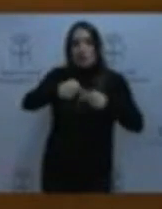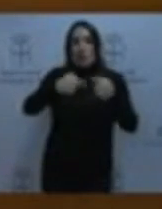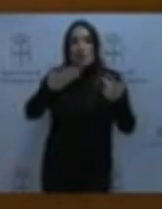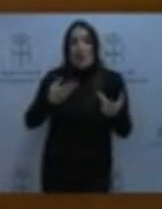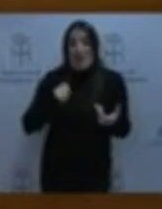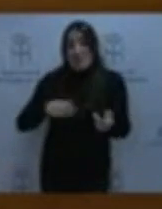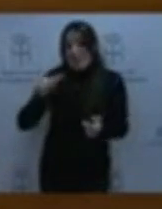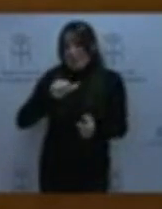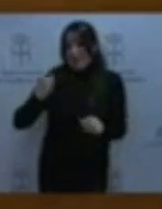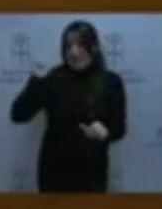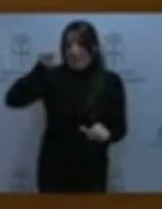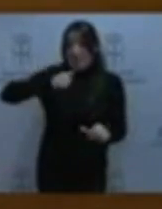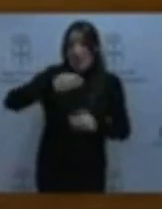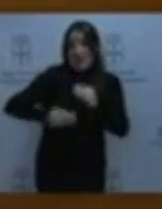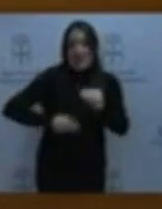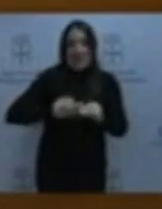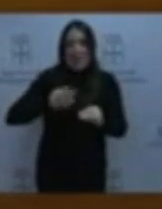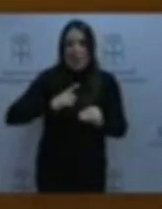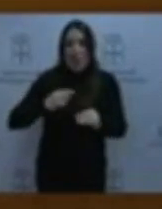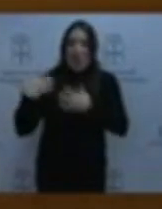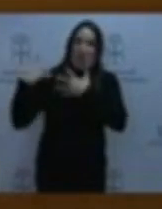las últimas semanas, sino en las últimas décadas.